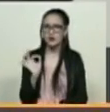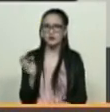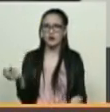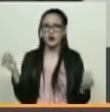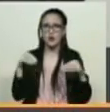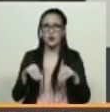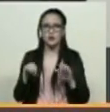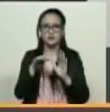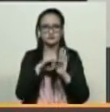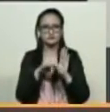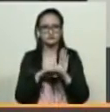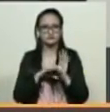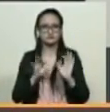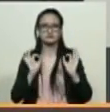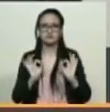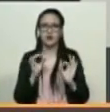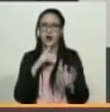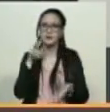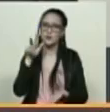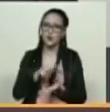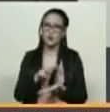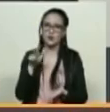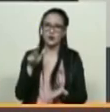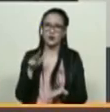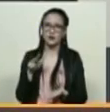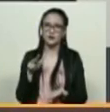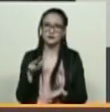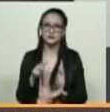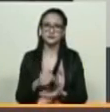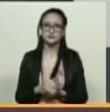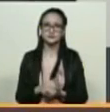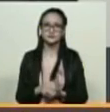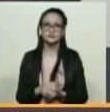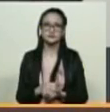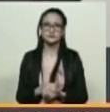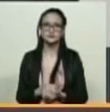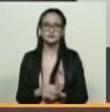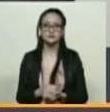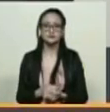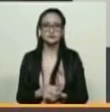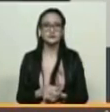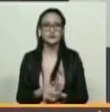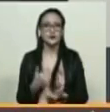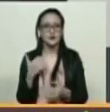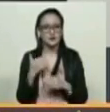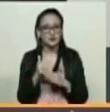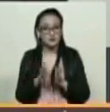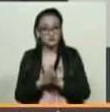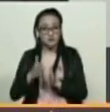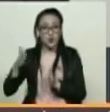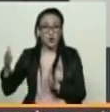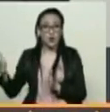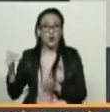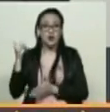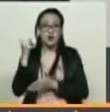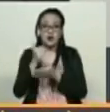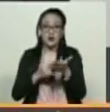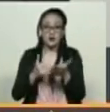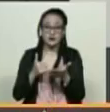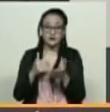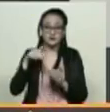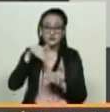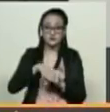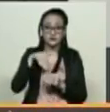estas condiciones que estaban aprobándose? Y también si se habló de la posibilidad de, así como van a extender el registro